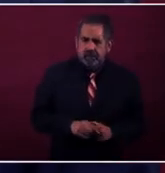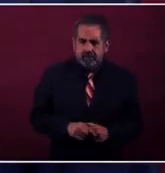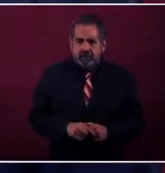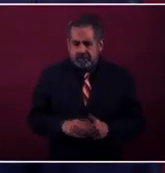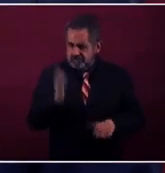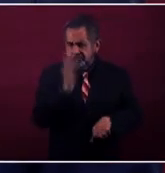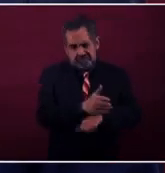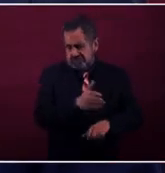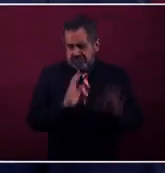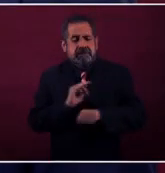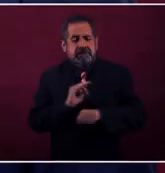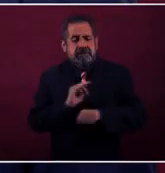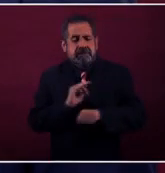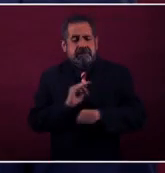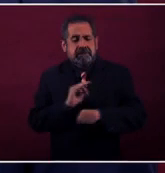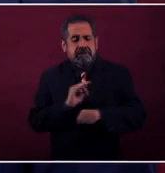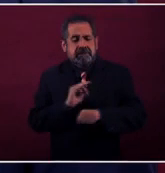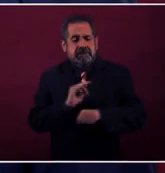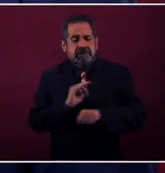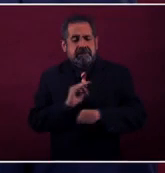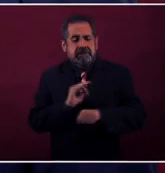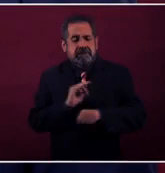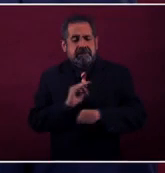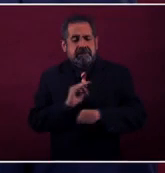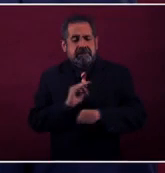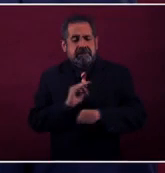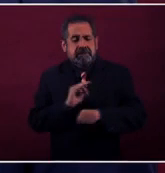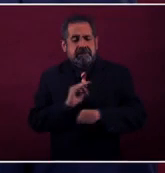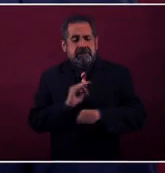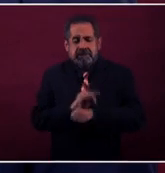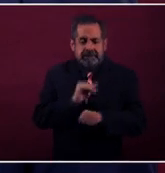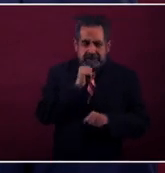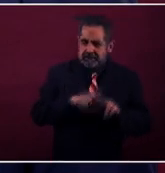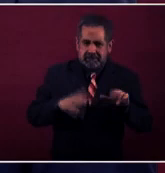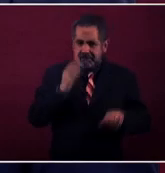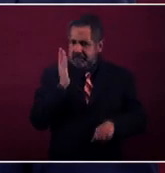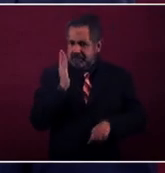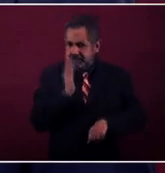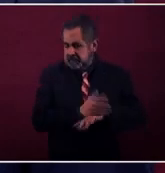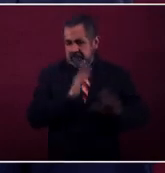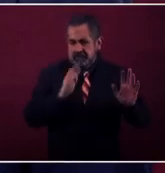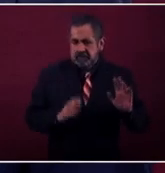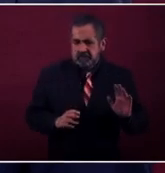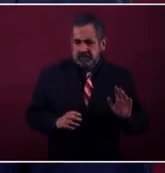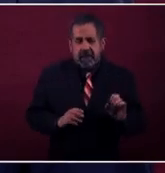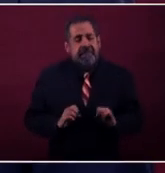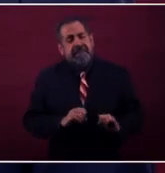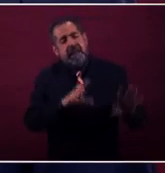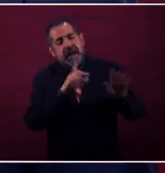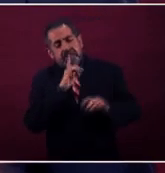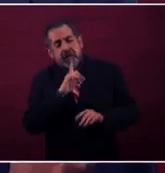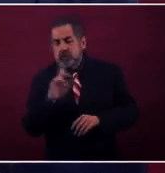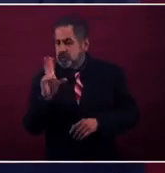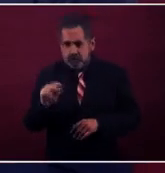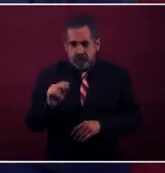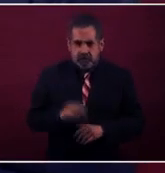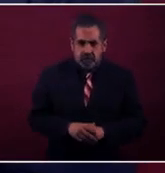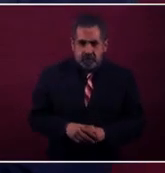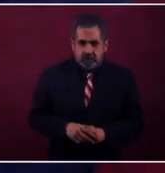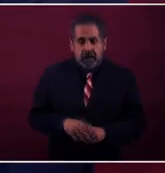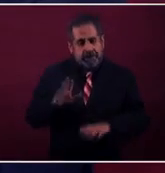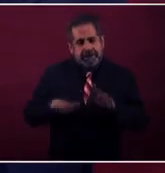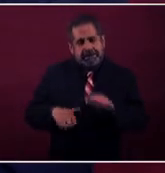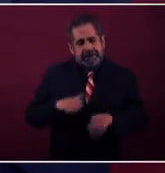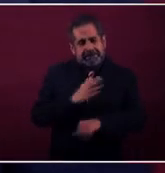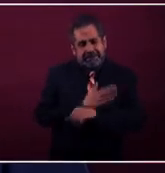se castiga. No hay privilegios para nadie, no hay impunidad. Lo que pasa es que tarda